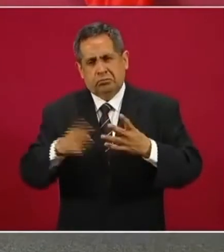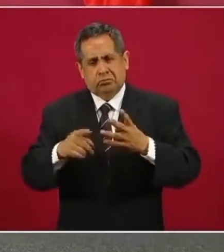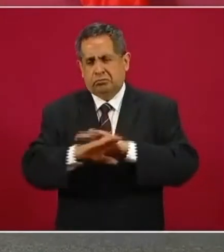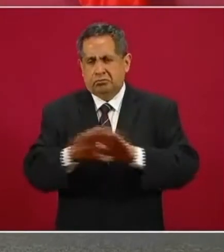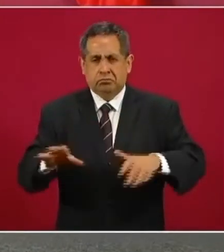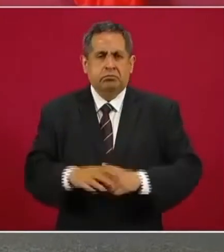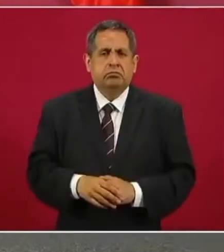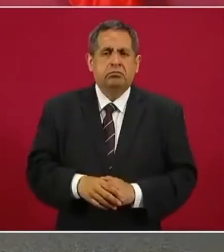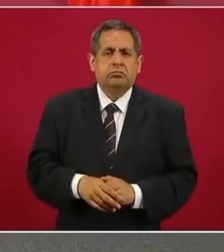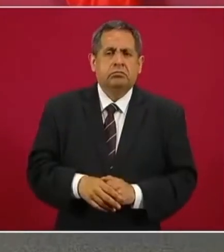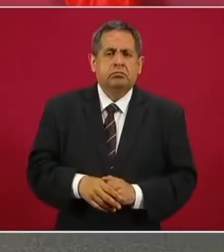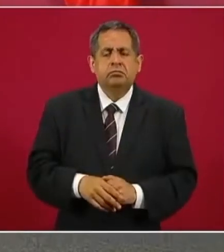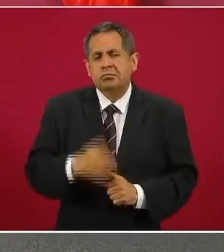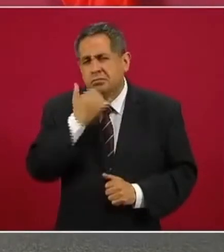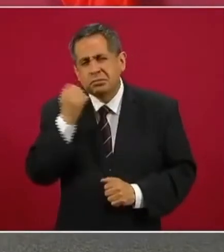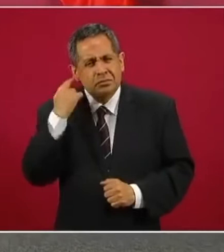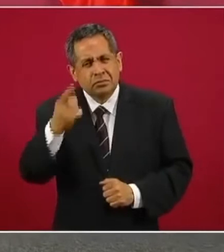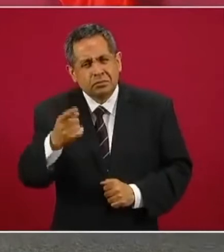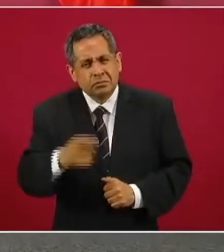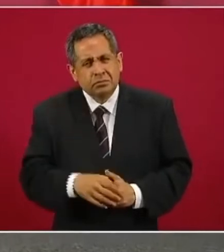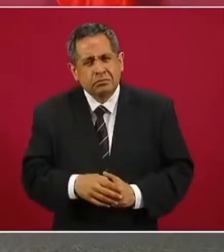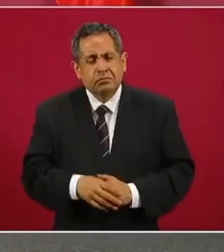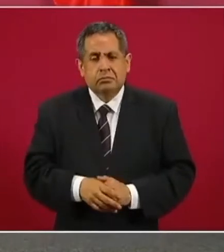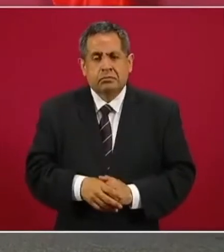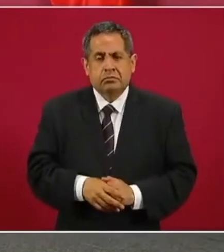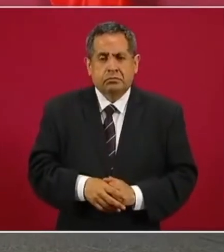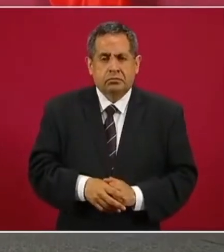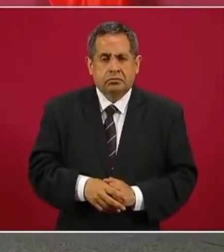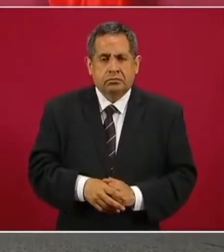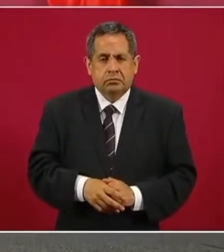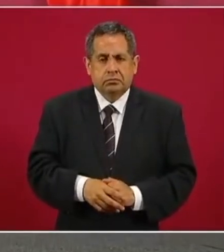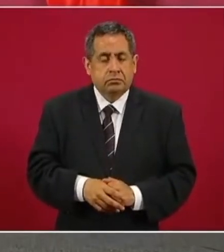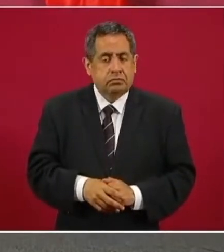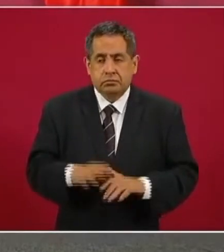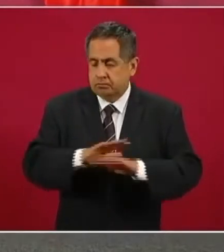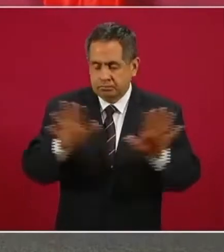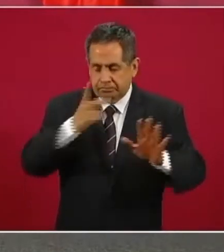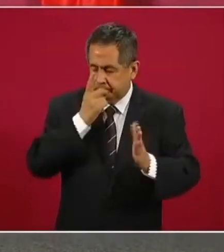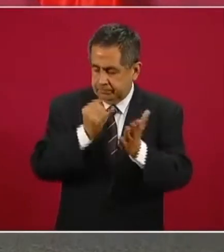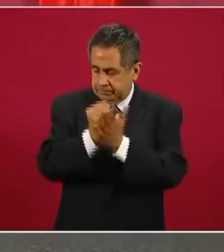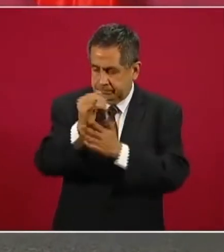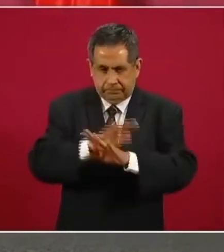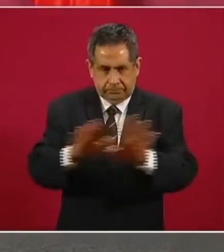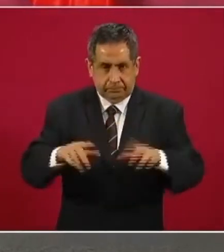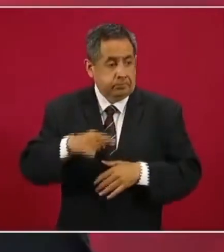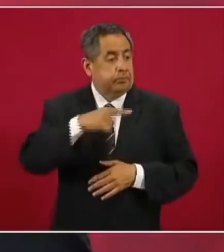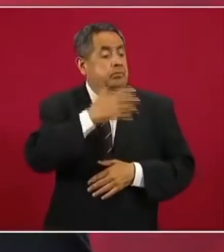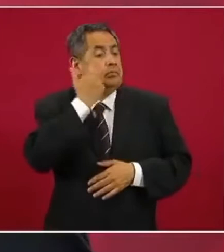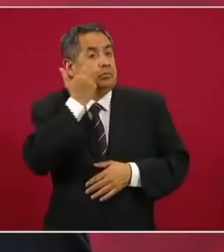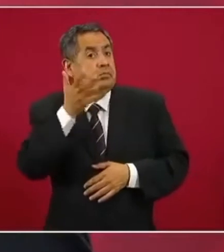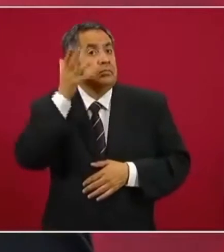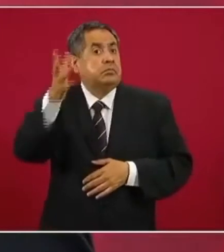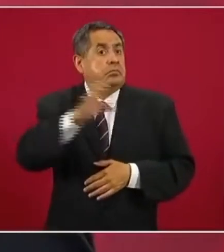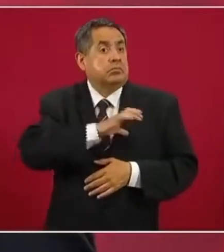Relevo para Durazo. Si se va en octubre. Ya dije, de todo el que aspire,